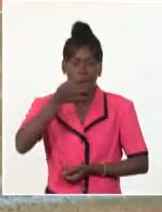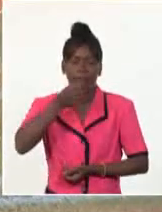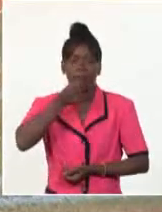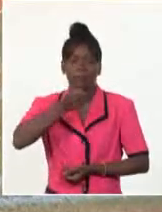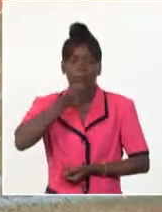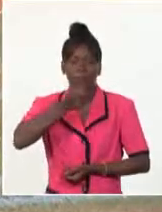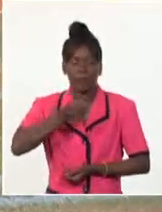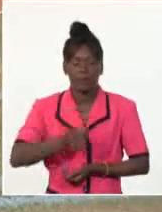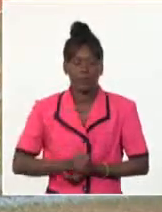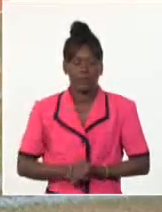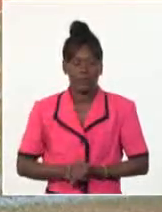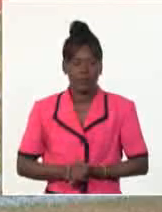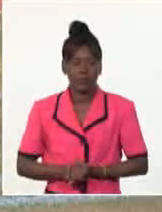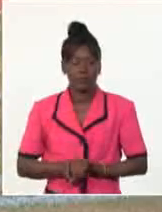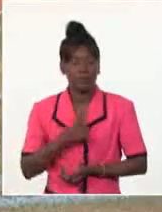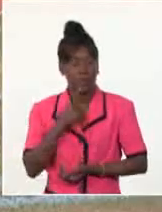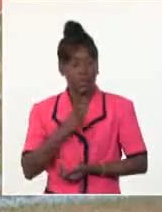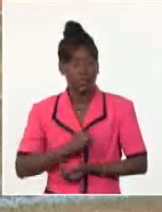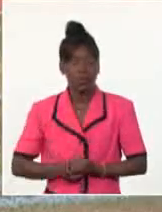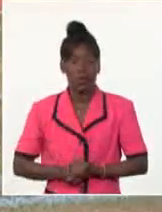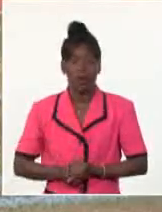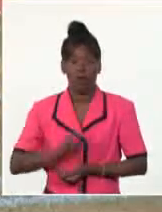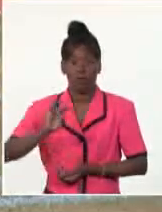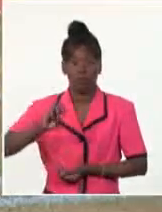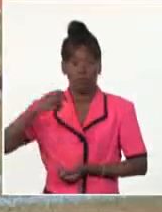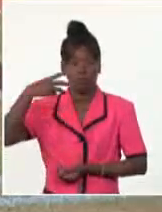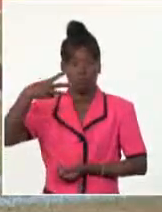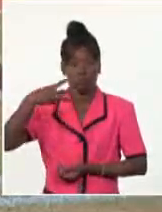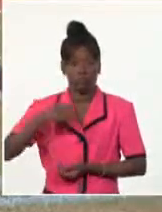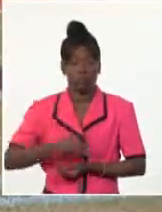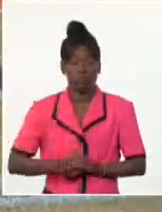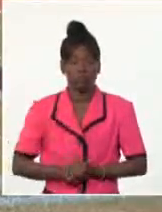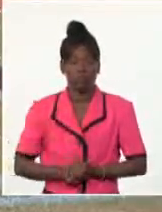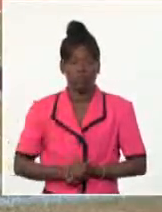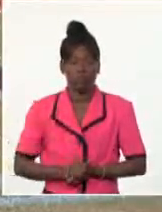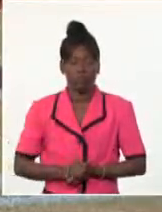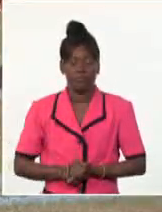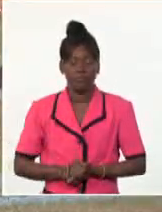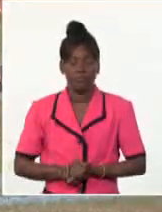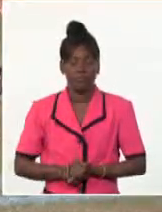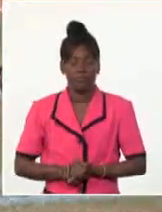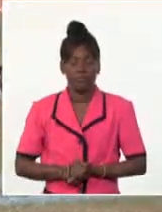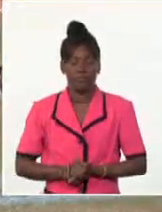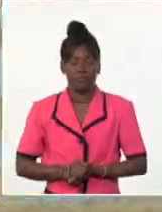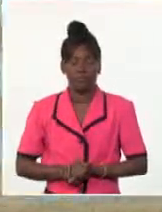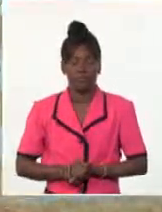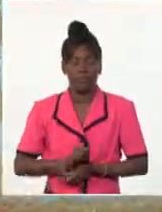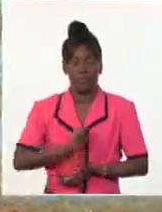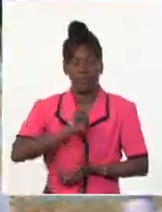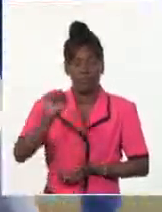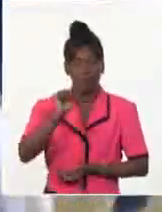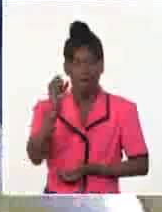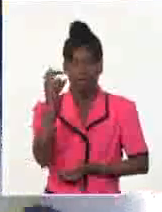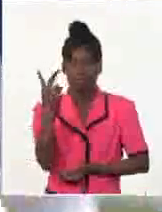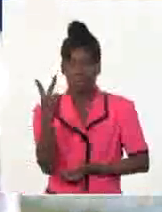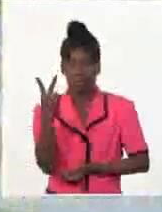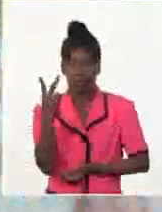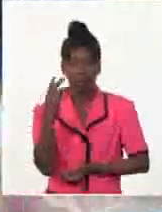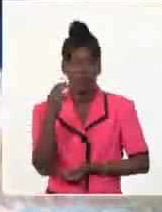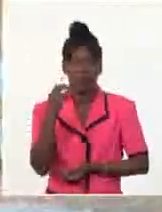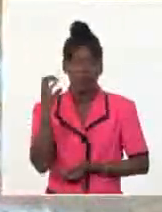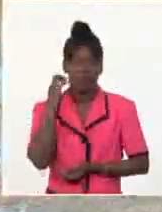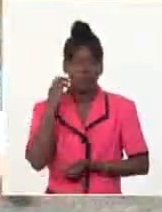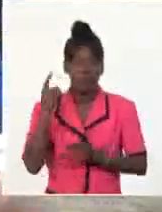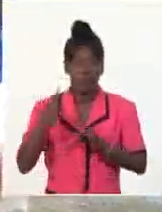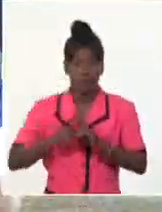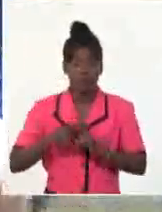Torres Montalbán, esta es la tercera final consecutiva del conjunto Bayamo. Tras conseguir las dos victorias, pues Bayamo logra el boleto